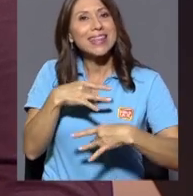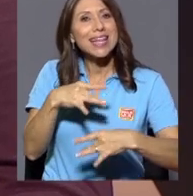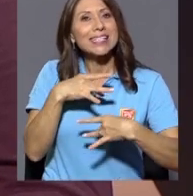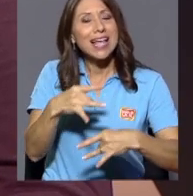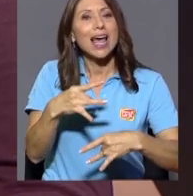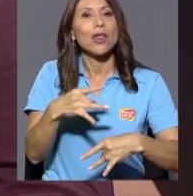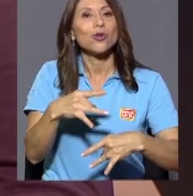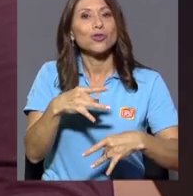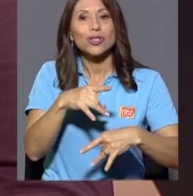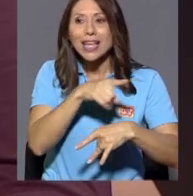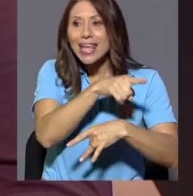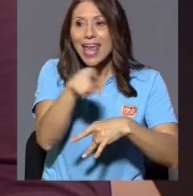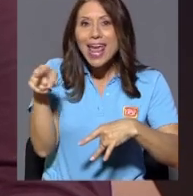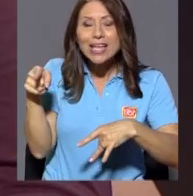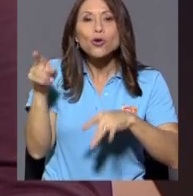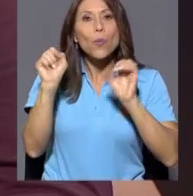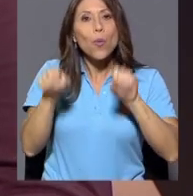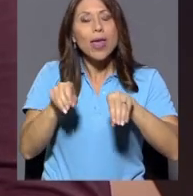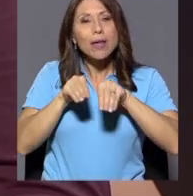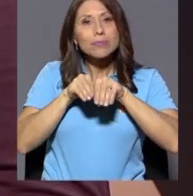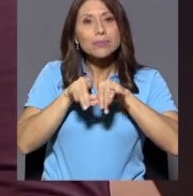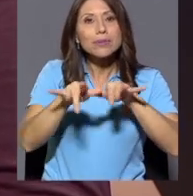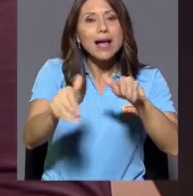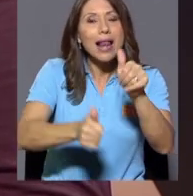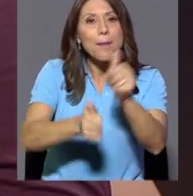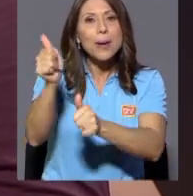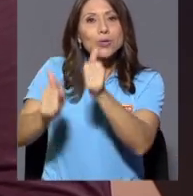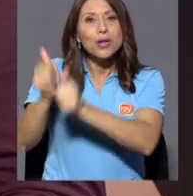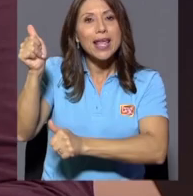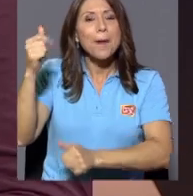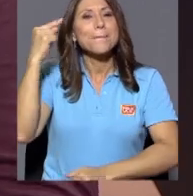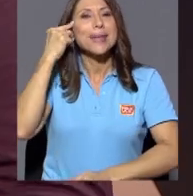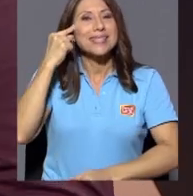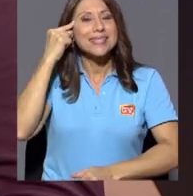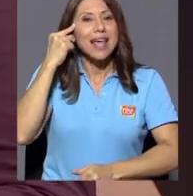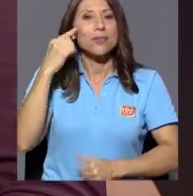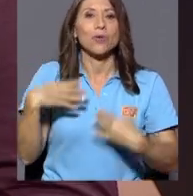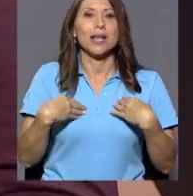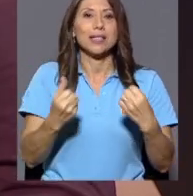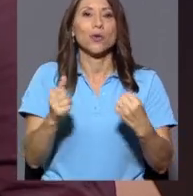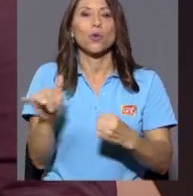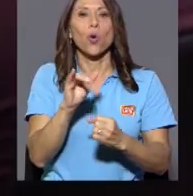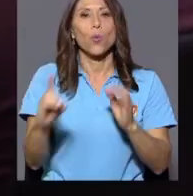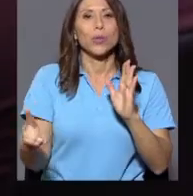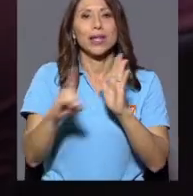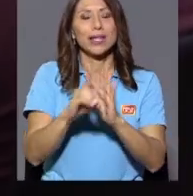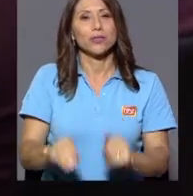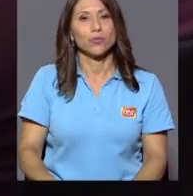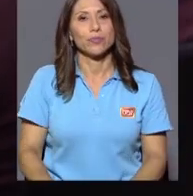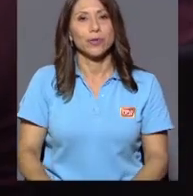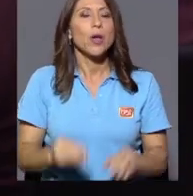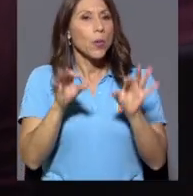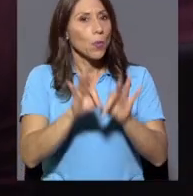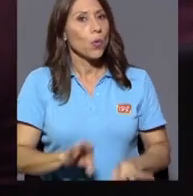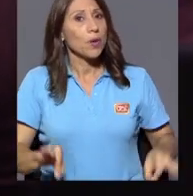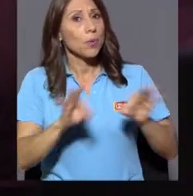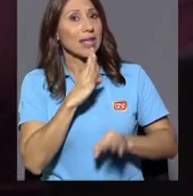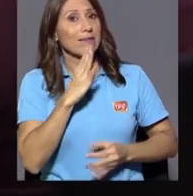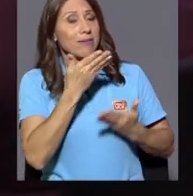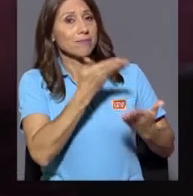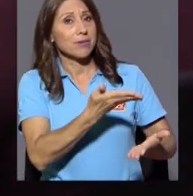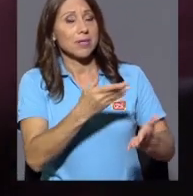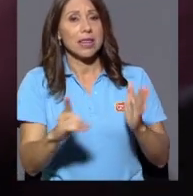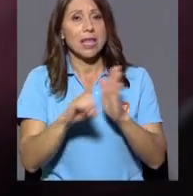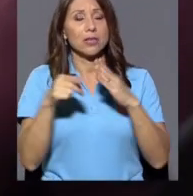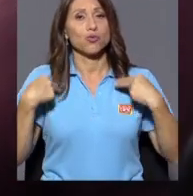interesada en que llegue a la mayoría pensando en otra vez en este caso la salud como un derecho es muy importante lo planteado por